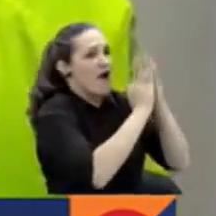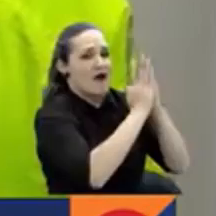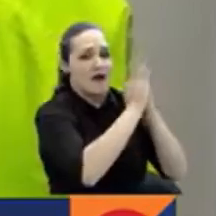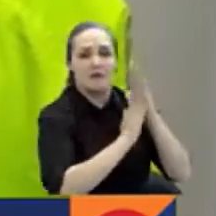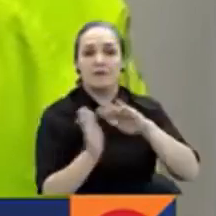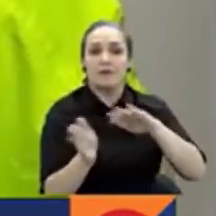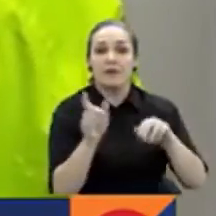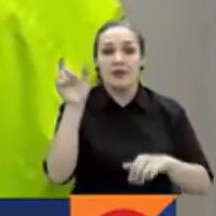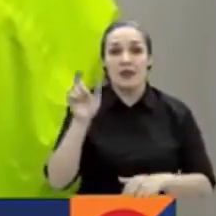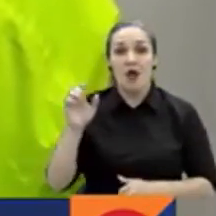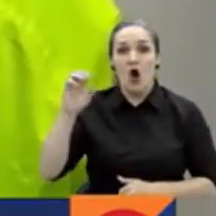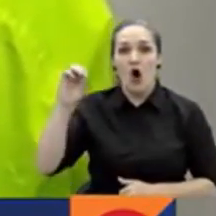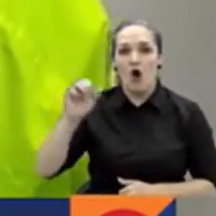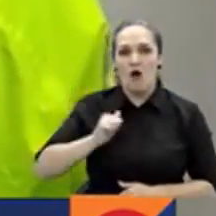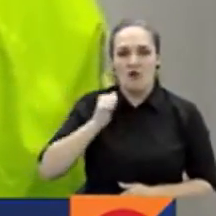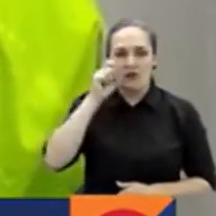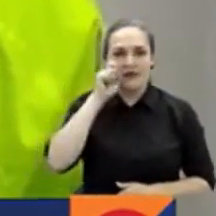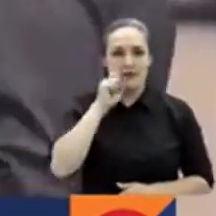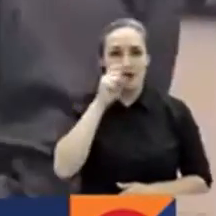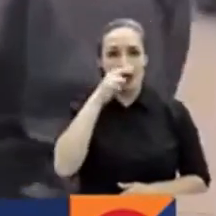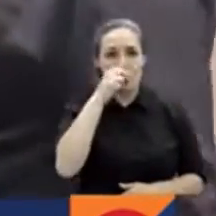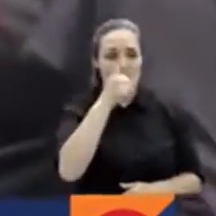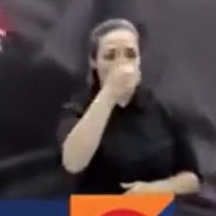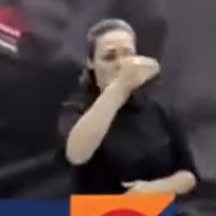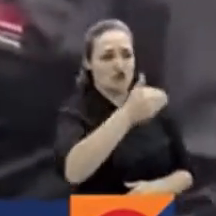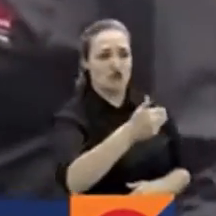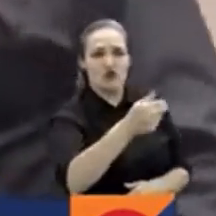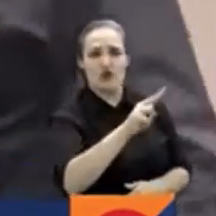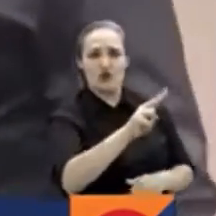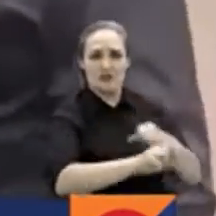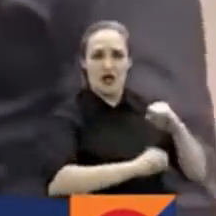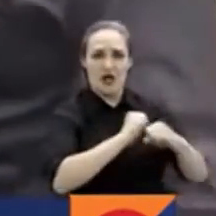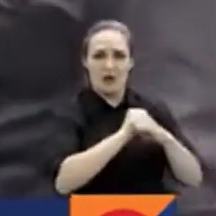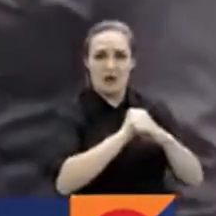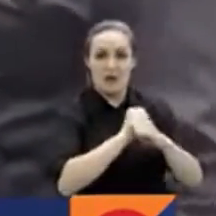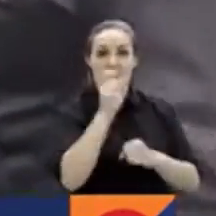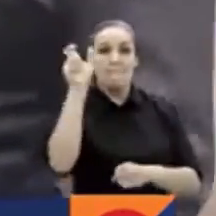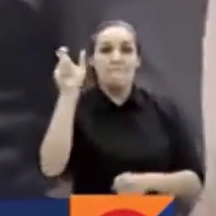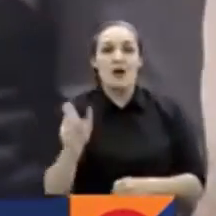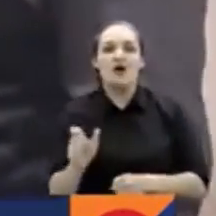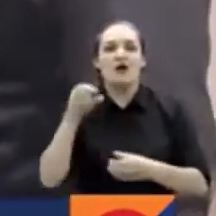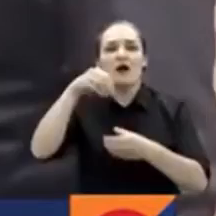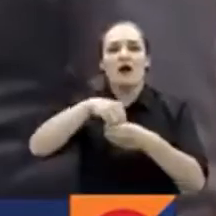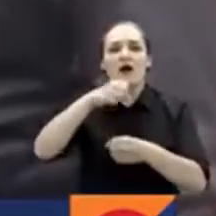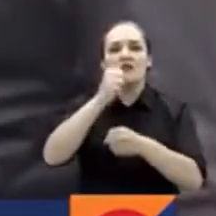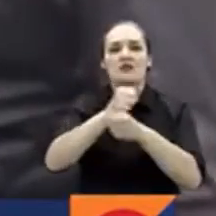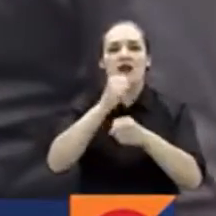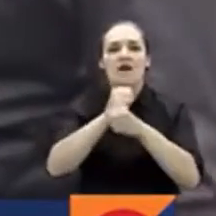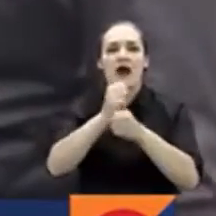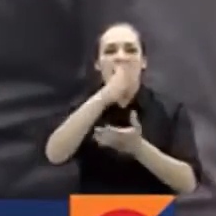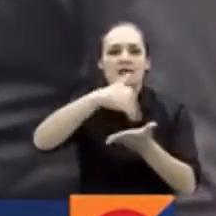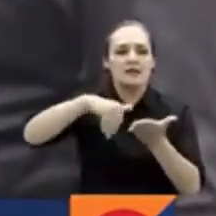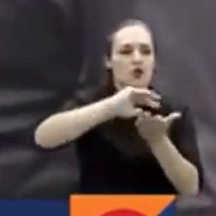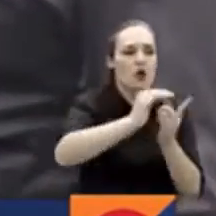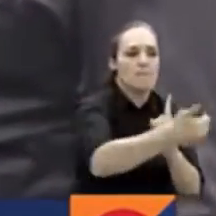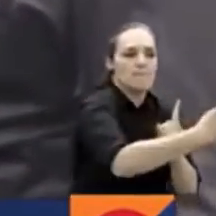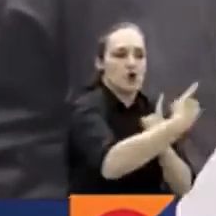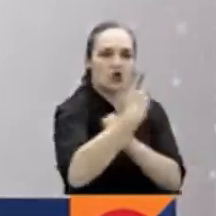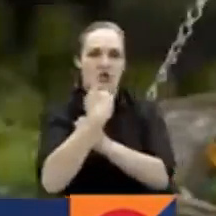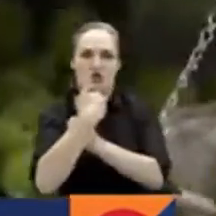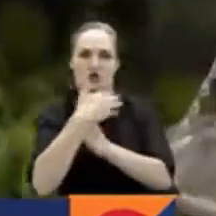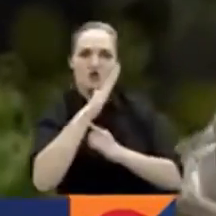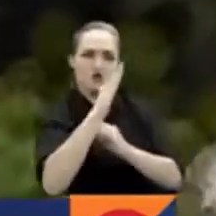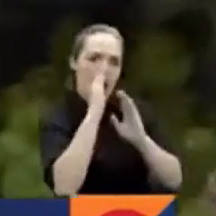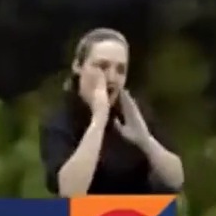habría abusado sexualmente de una niña de 12 años. Es un terapista del Centro de Protección en donde ella recibía